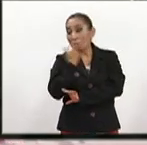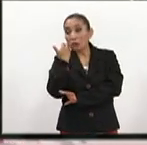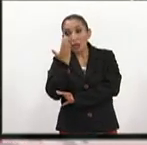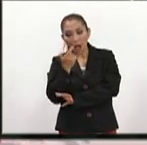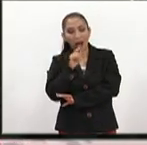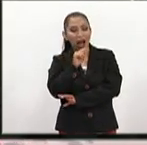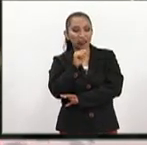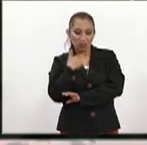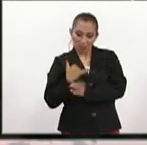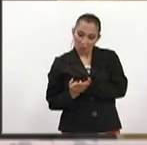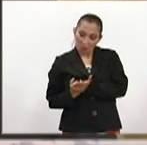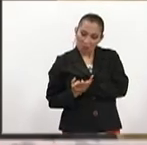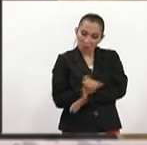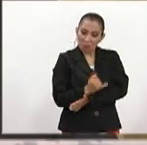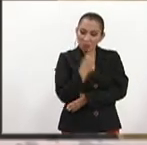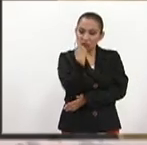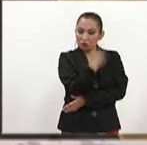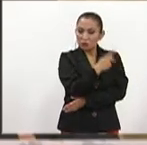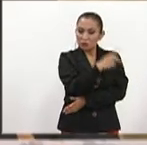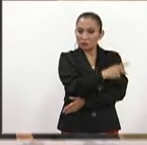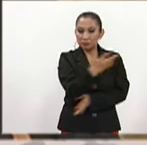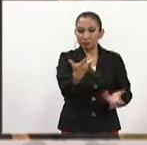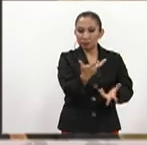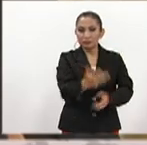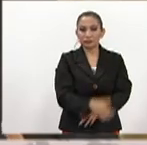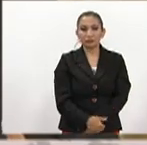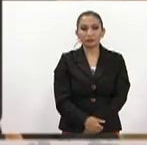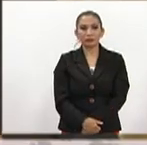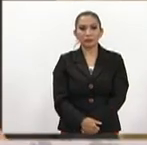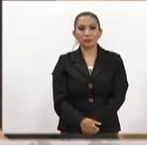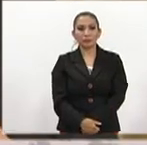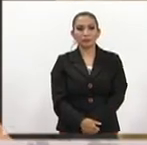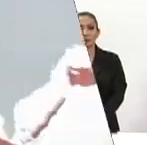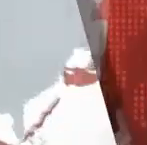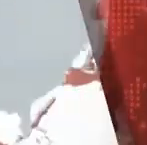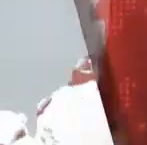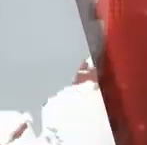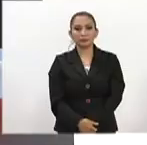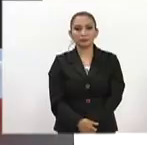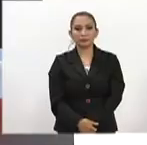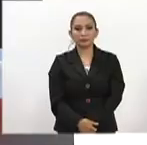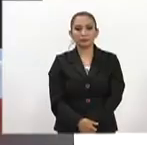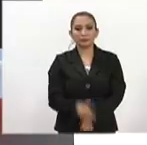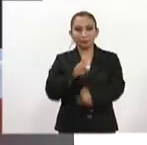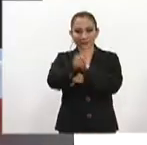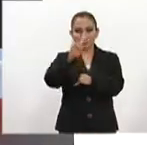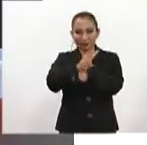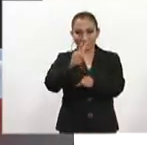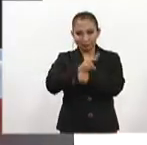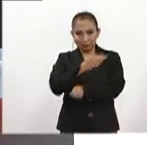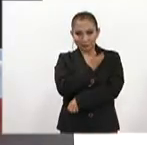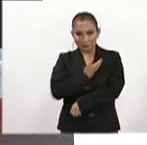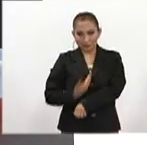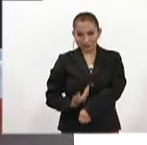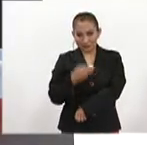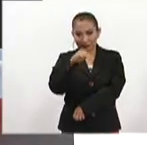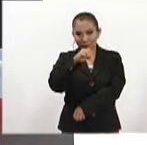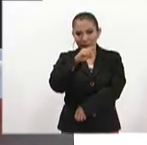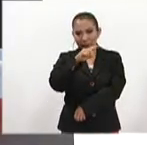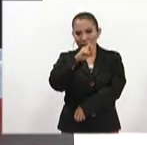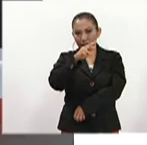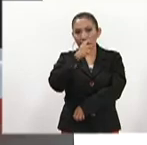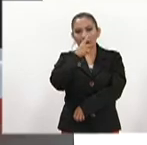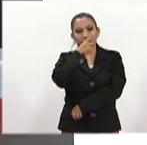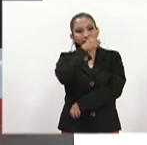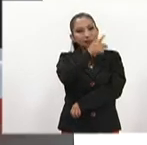Cataluña va a tomar sus propias decisiones. En Venezuela, el presidente Nicolás Maduro